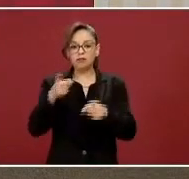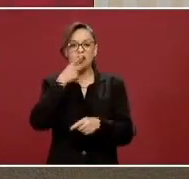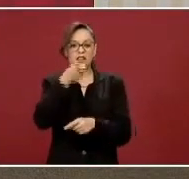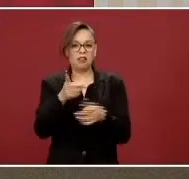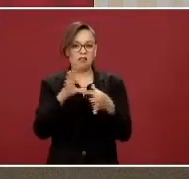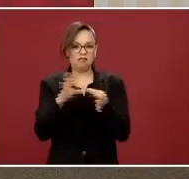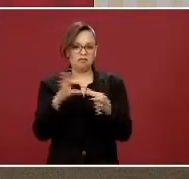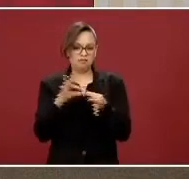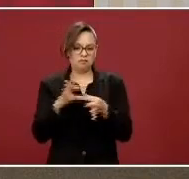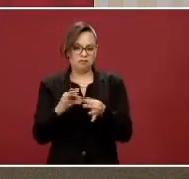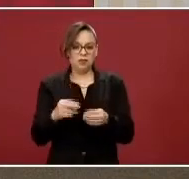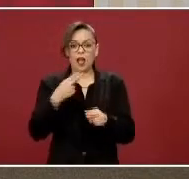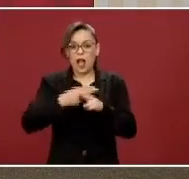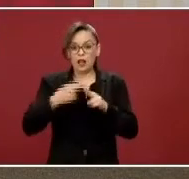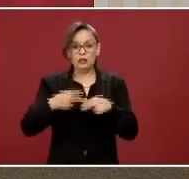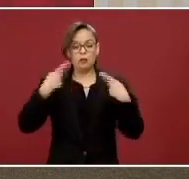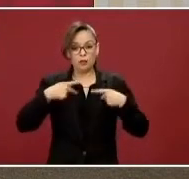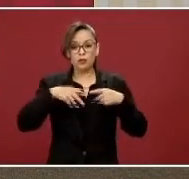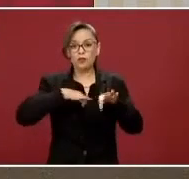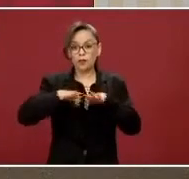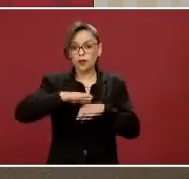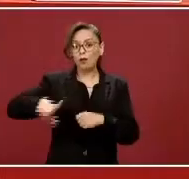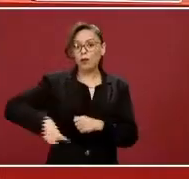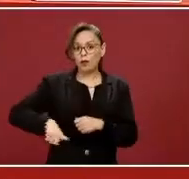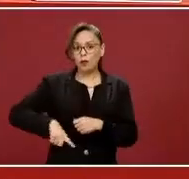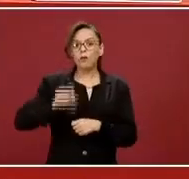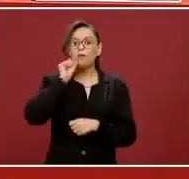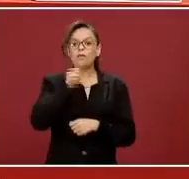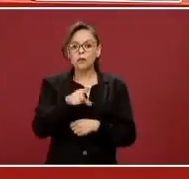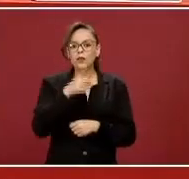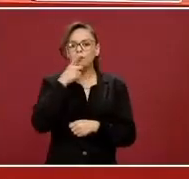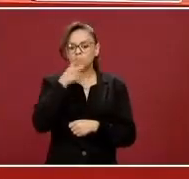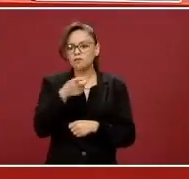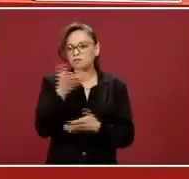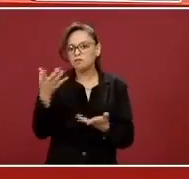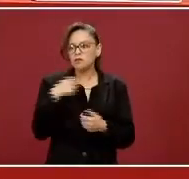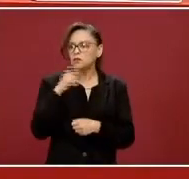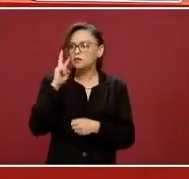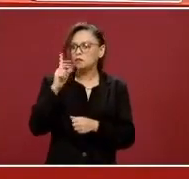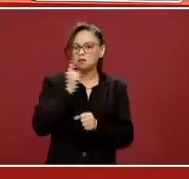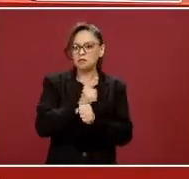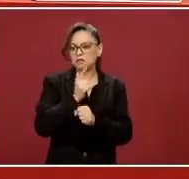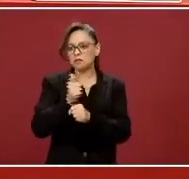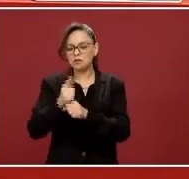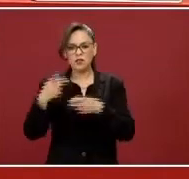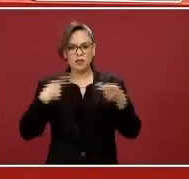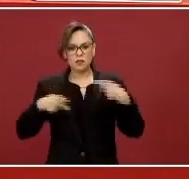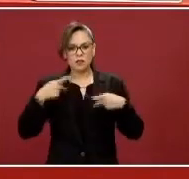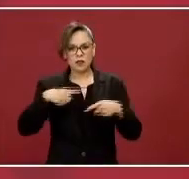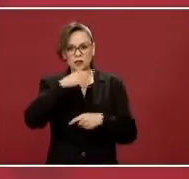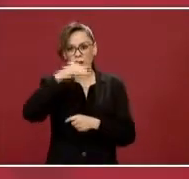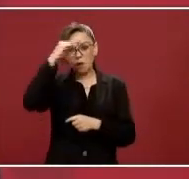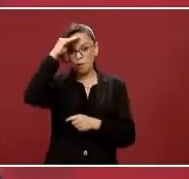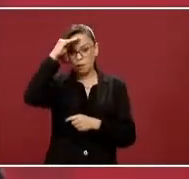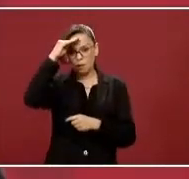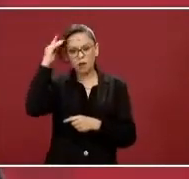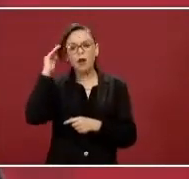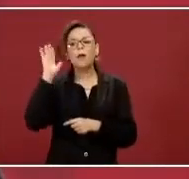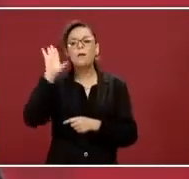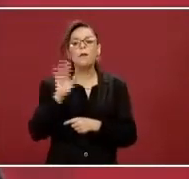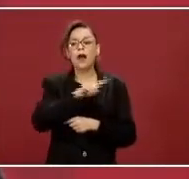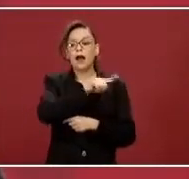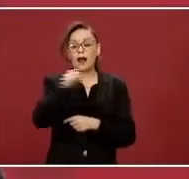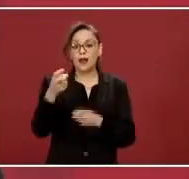identifiqué, o incluso en funcionarios de gobierno, identifiqué que había varias personas que pensaban que la medida era exclusiva para